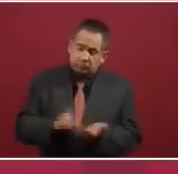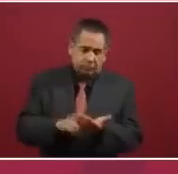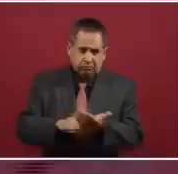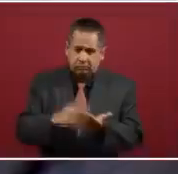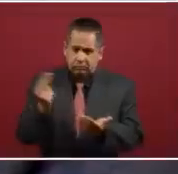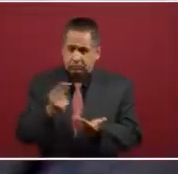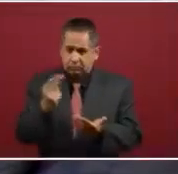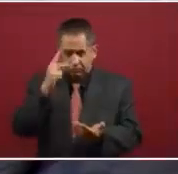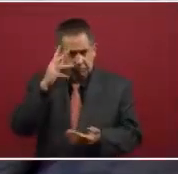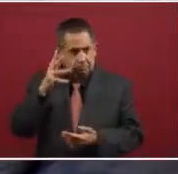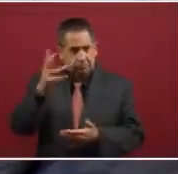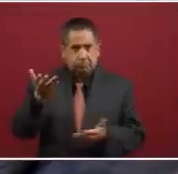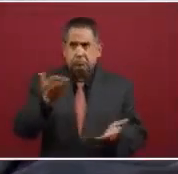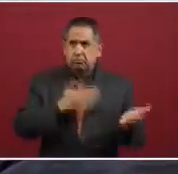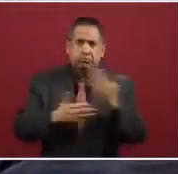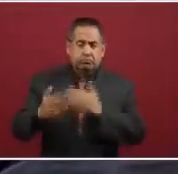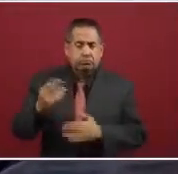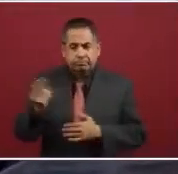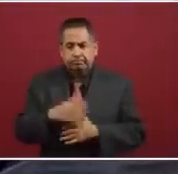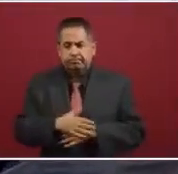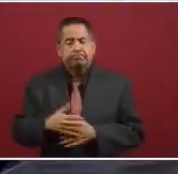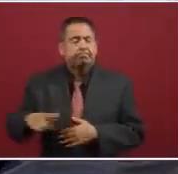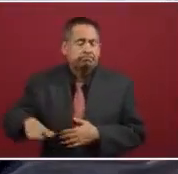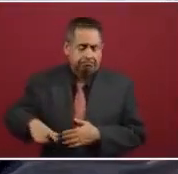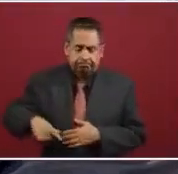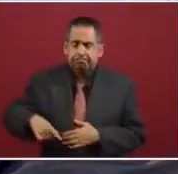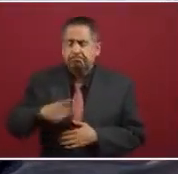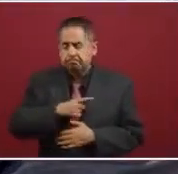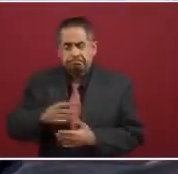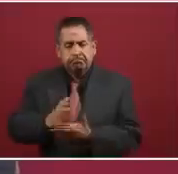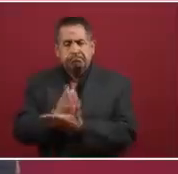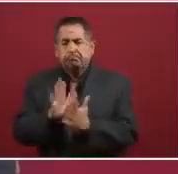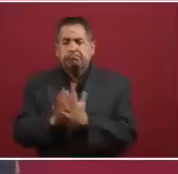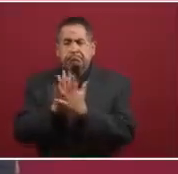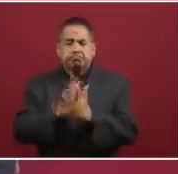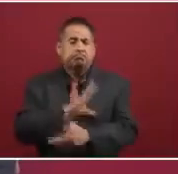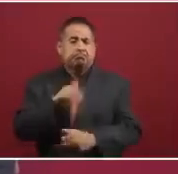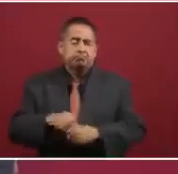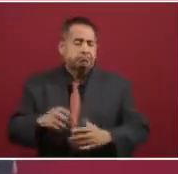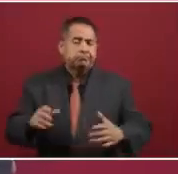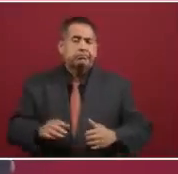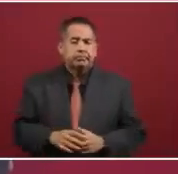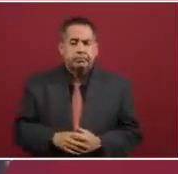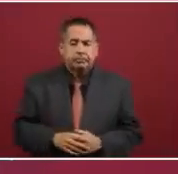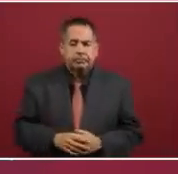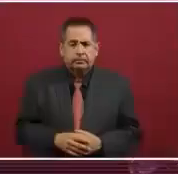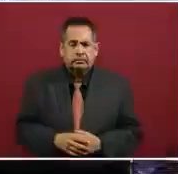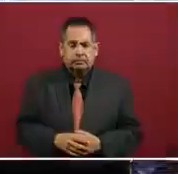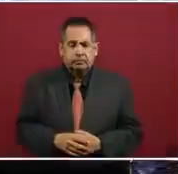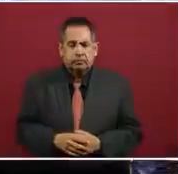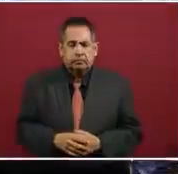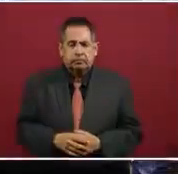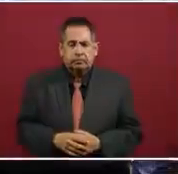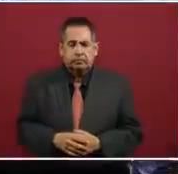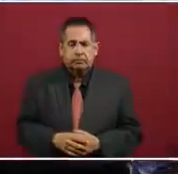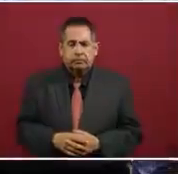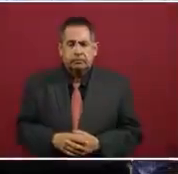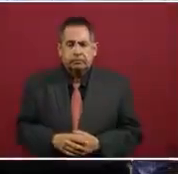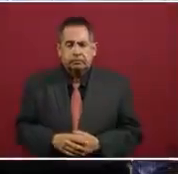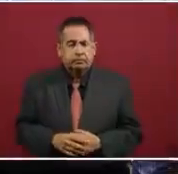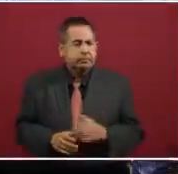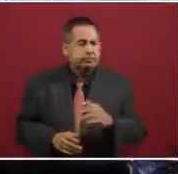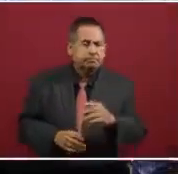fundamentales para el desarrollo, y el Estado tiene que participar. Nada más, si gracias, nada más